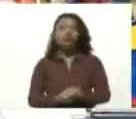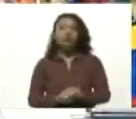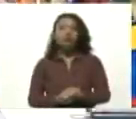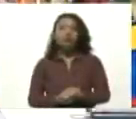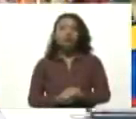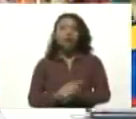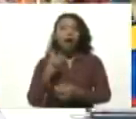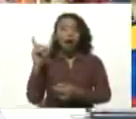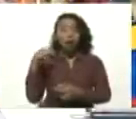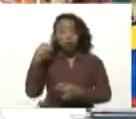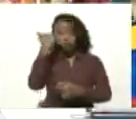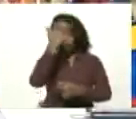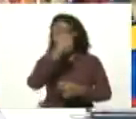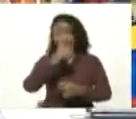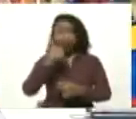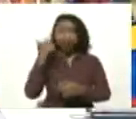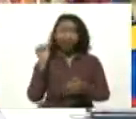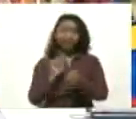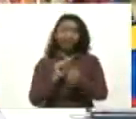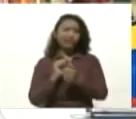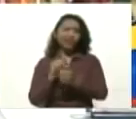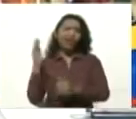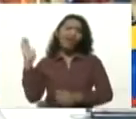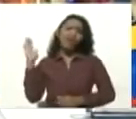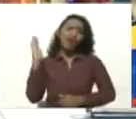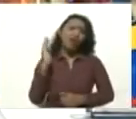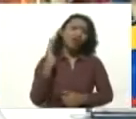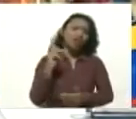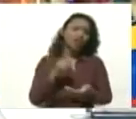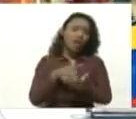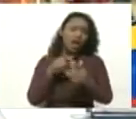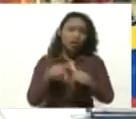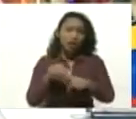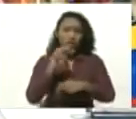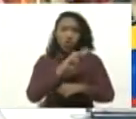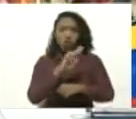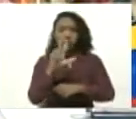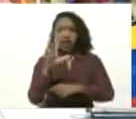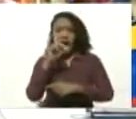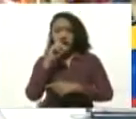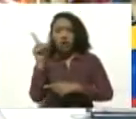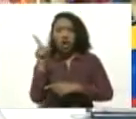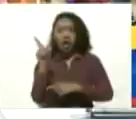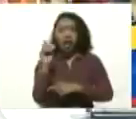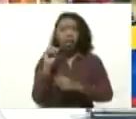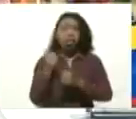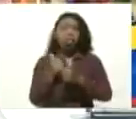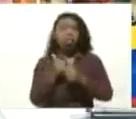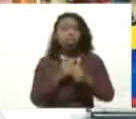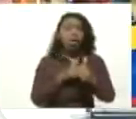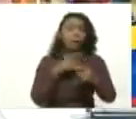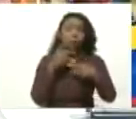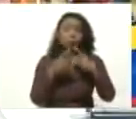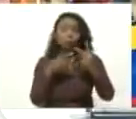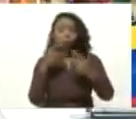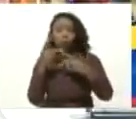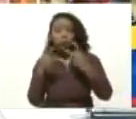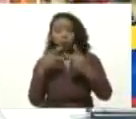Tienen la catadura de venirse, tenían 2 o 3 años diciendo que eran perseguidos políticos.